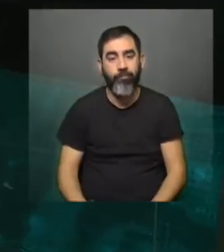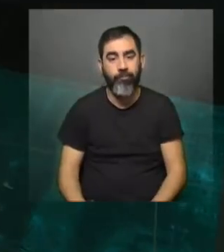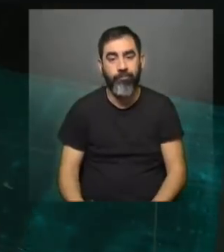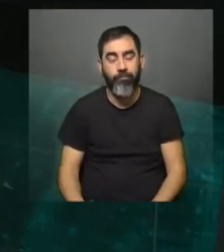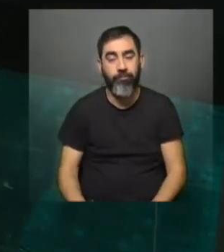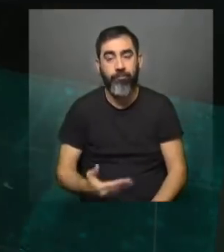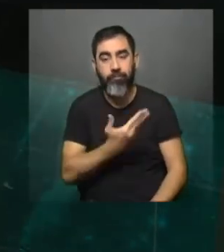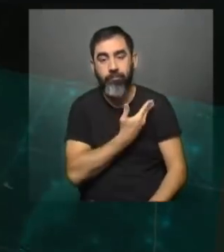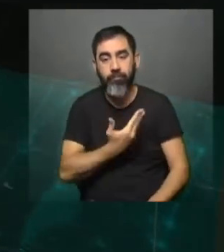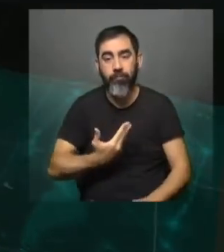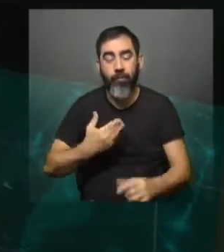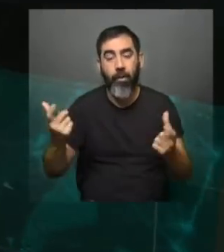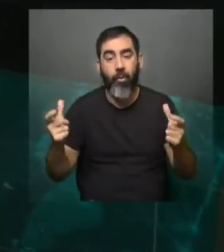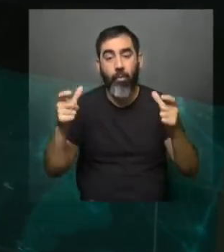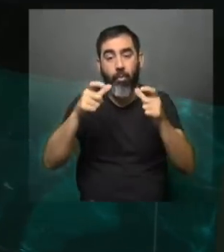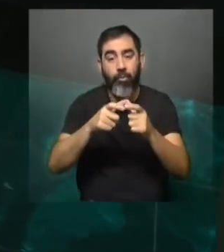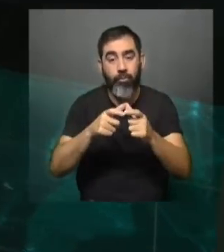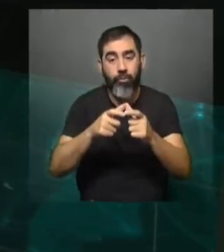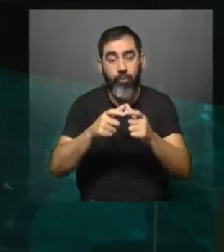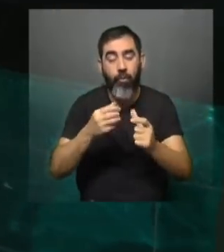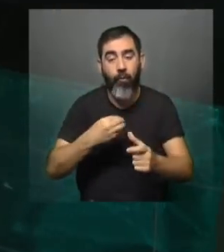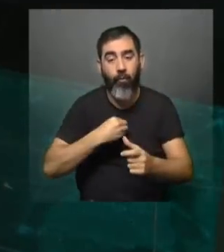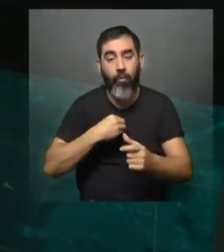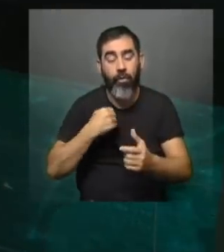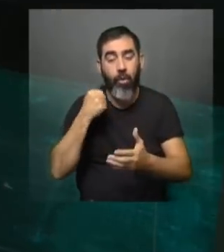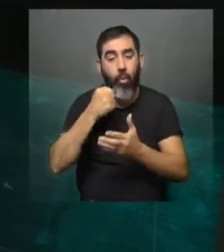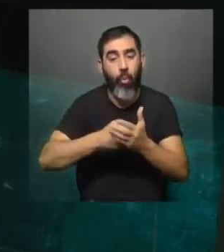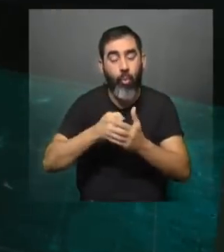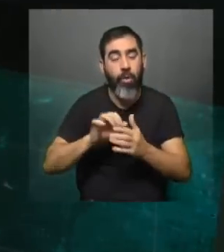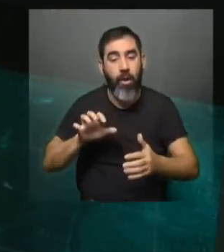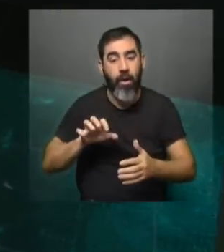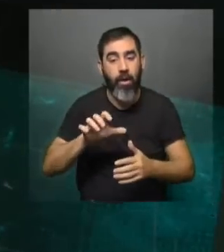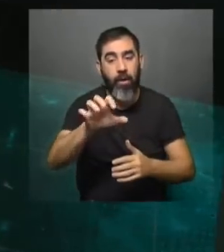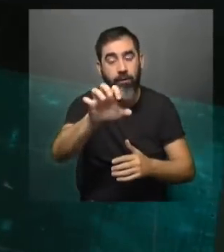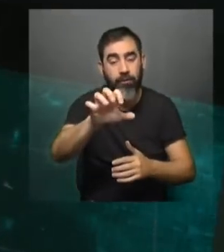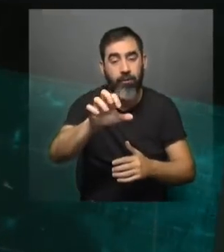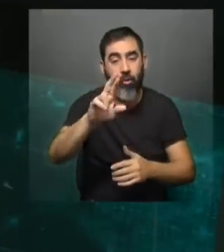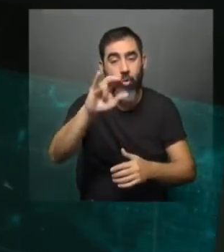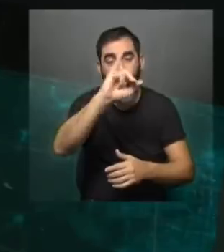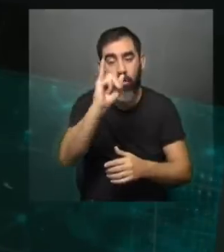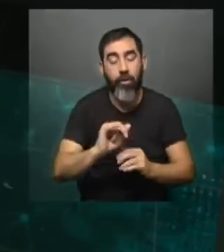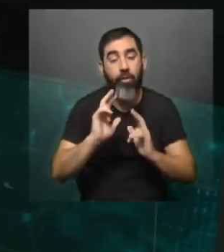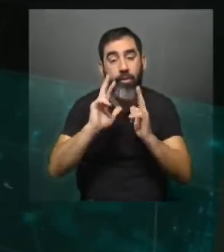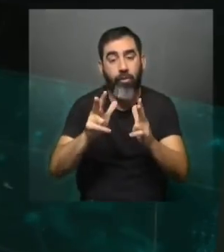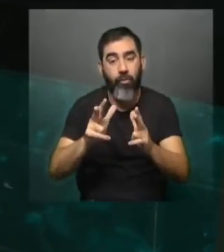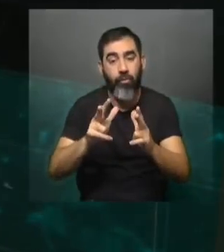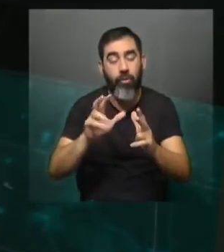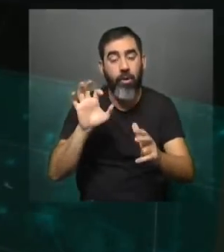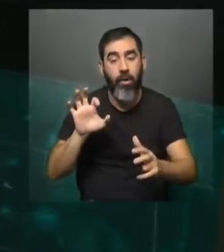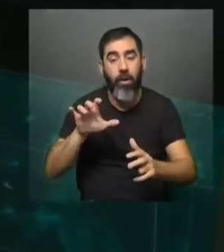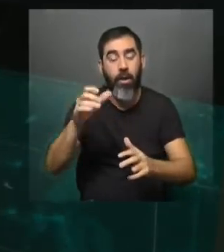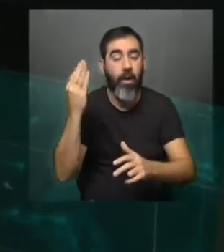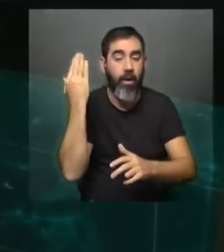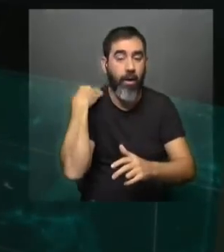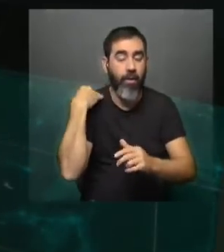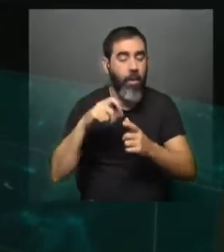el presidente de la comisión honoraria de lucha contra el cáncer Robinson Rodríguez aseguró que la incidencia del cáncer de